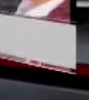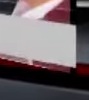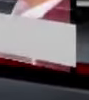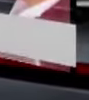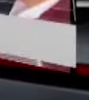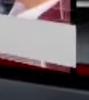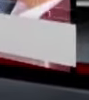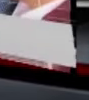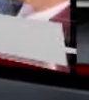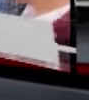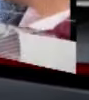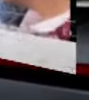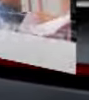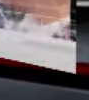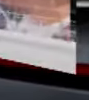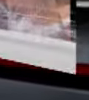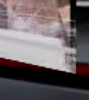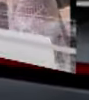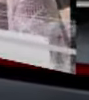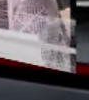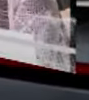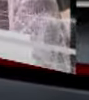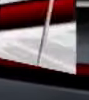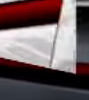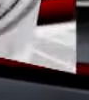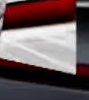el municipio de Muñoz de Domingo Arenas.